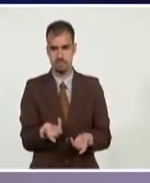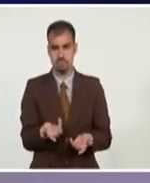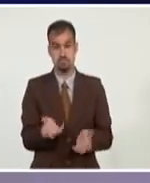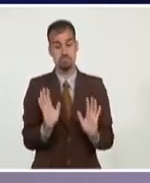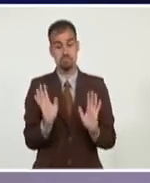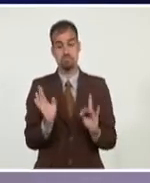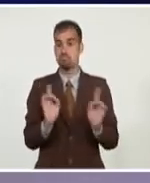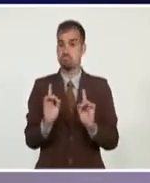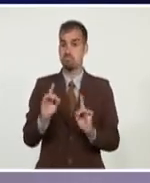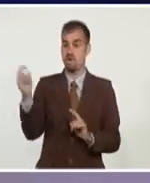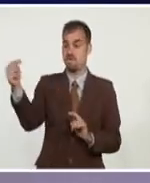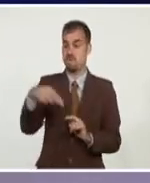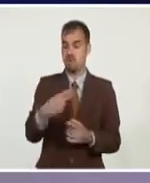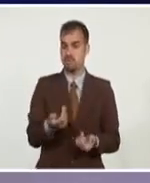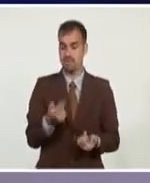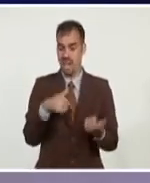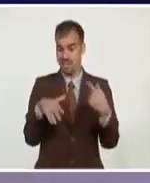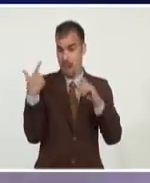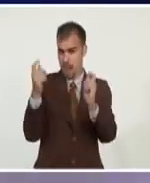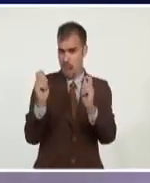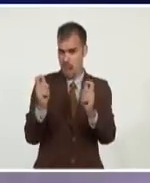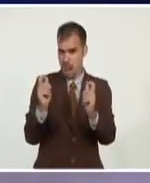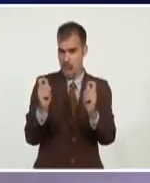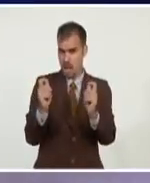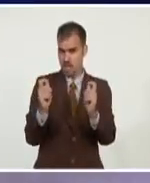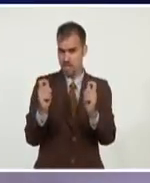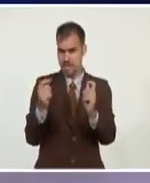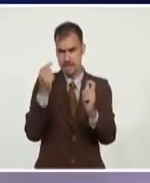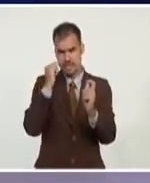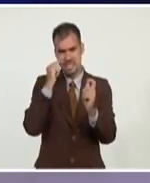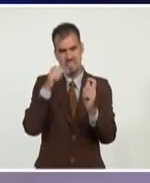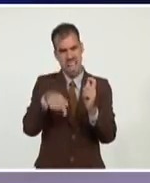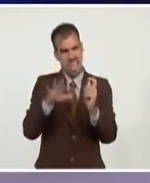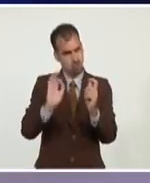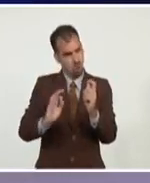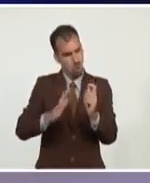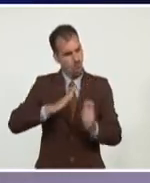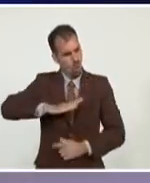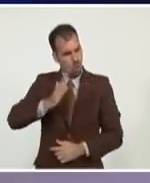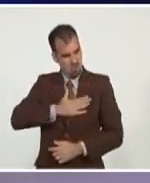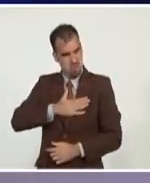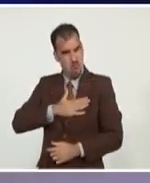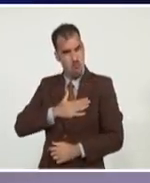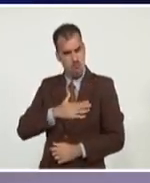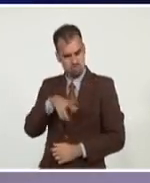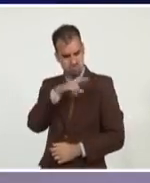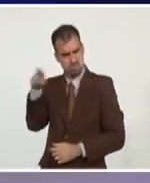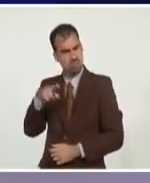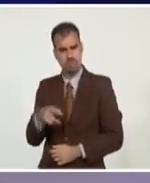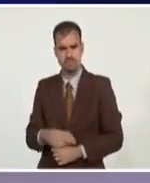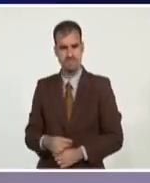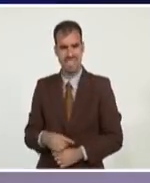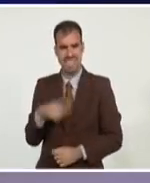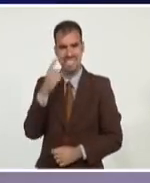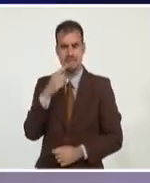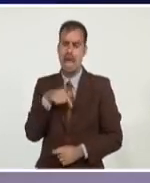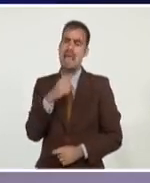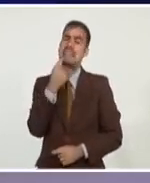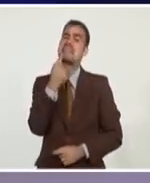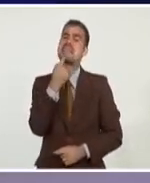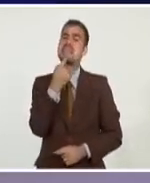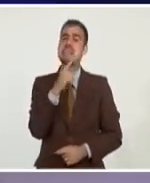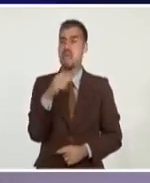y esta presunta huelga, esta sí es un acto patriótico de verdad. Aquí, en este caso, nadie da indicaciones desde el exterior.